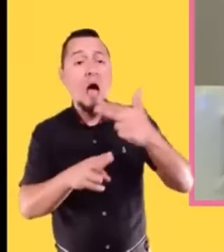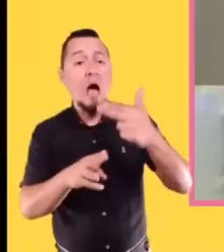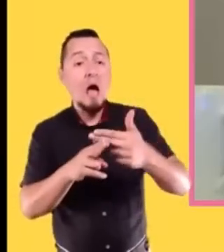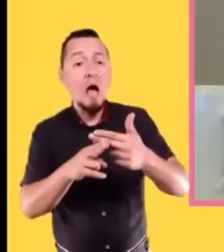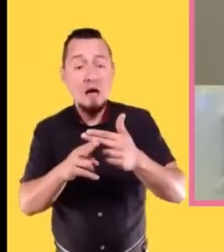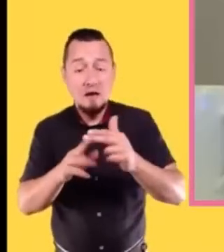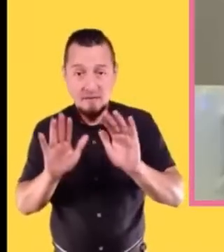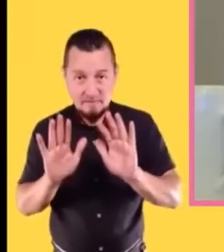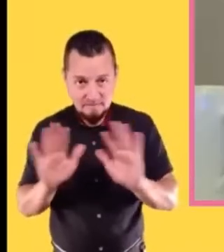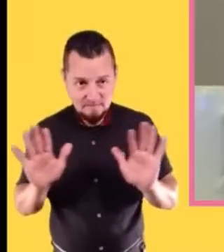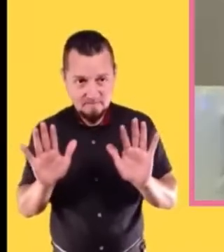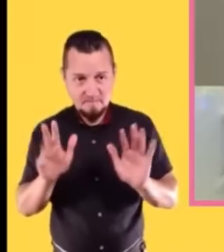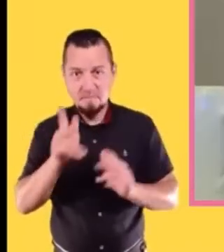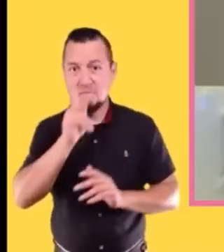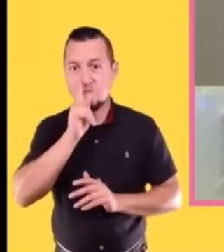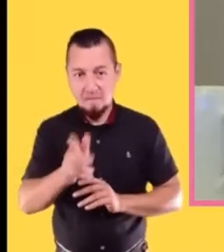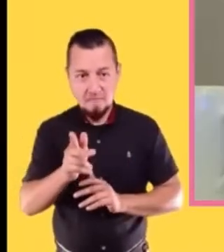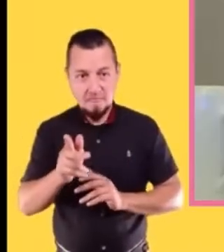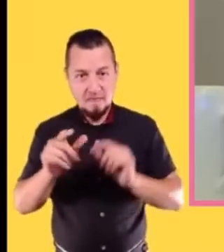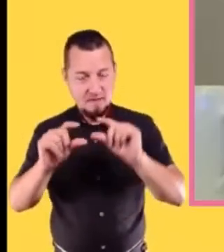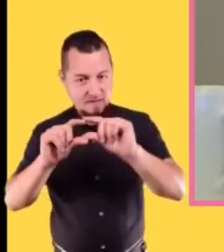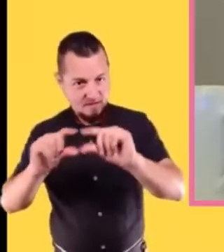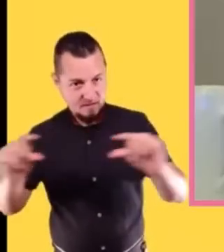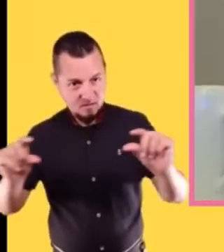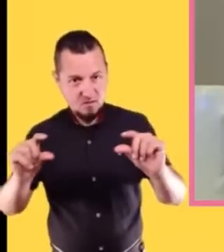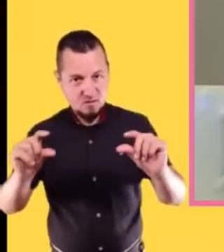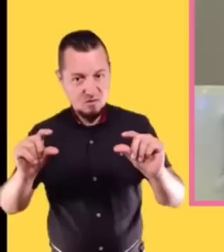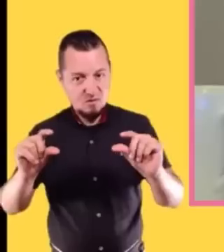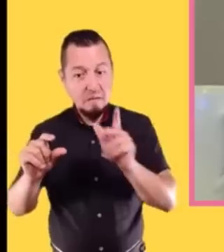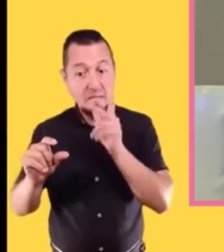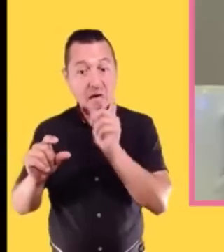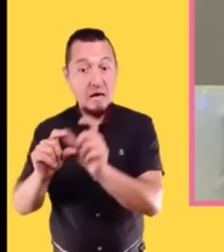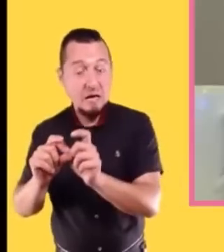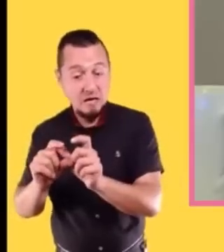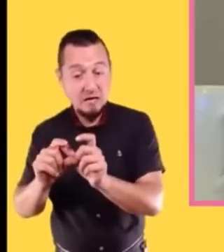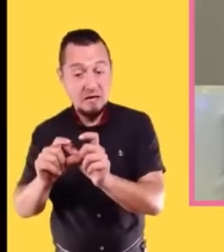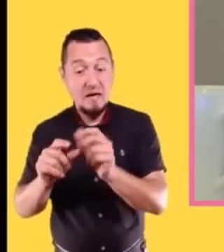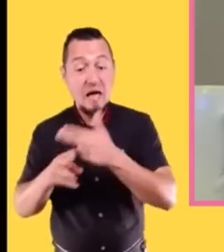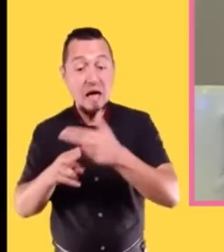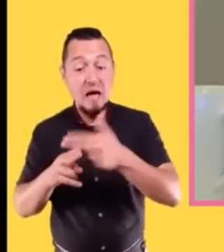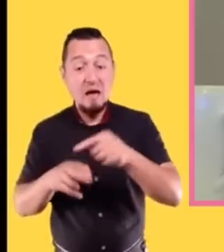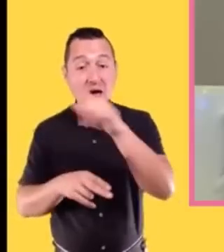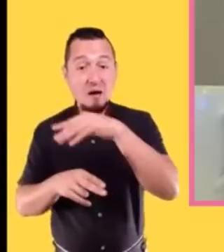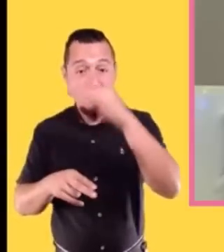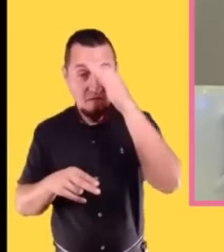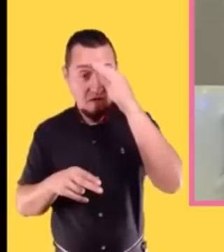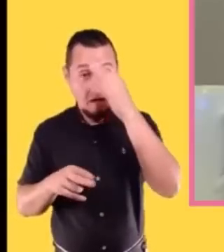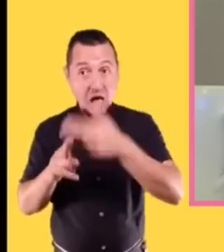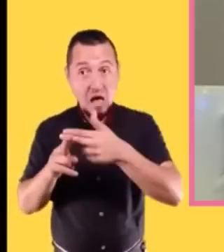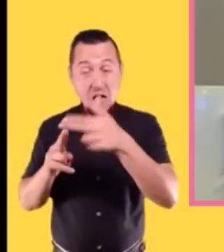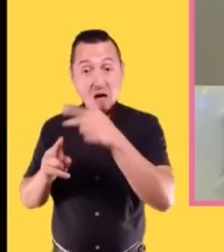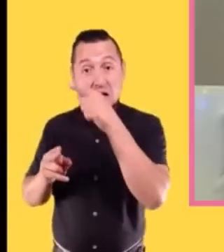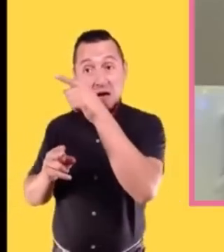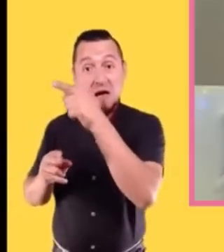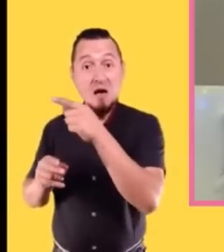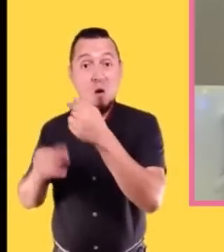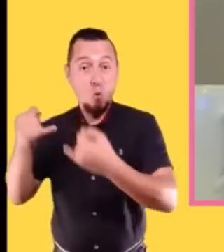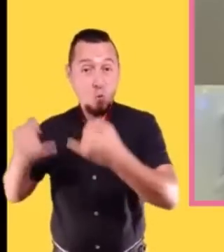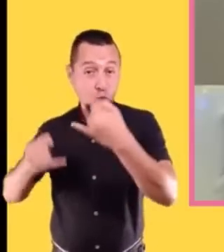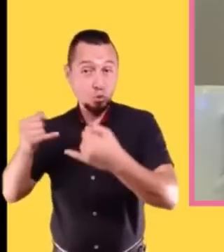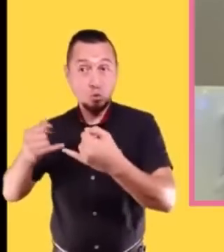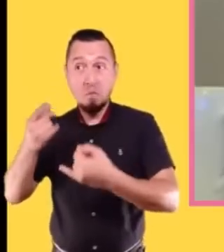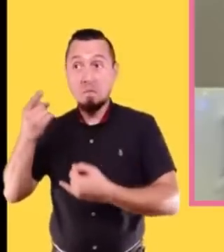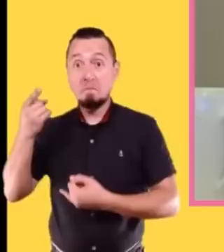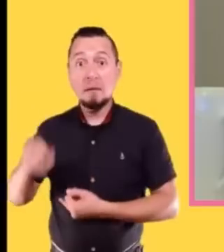es la frase completa, no un pedacito de la frase. En tanto no haya una resolución judicial, los libros de texto